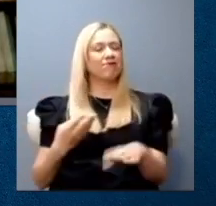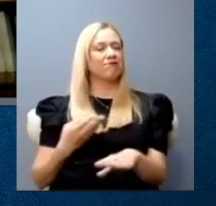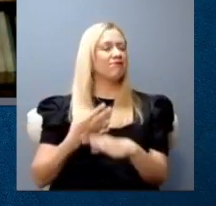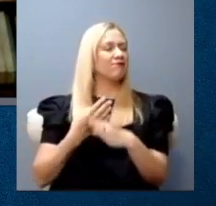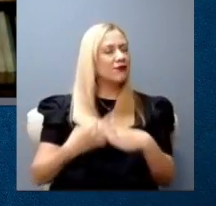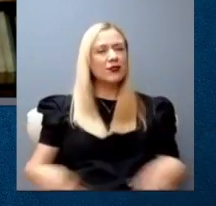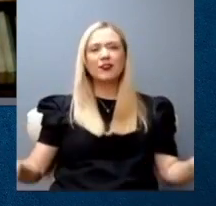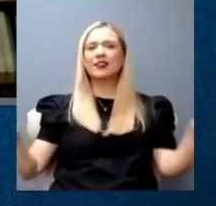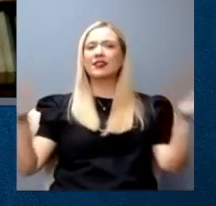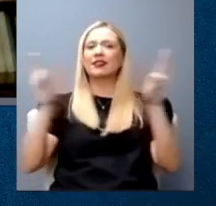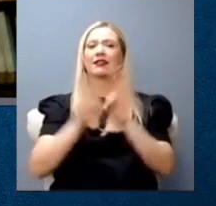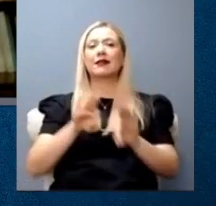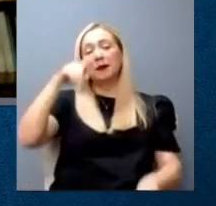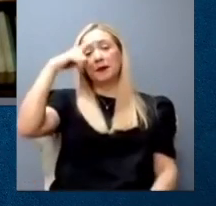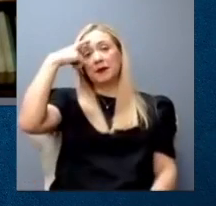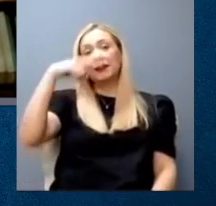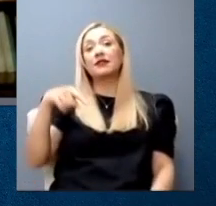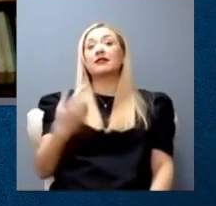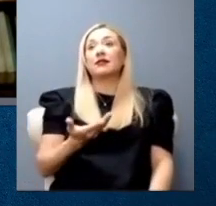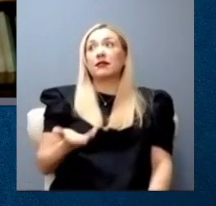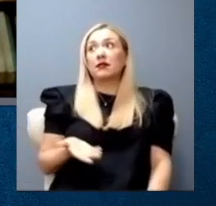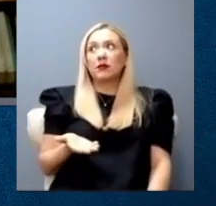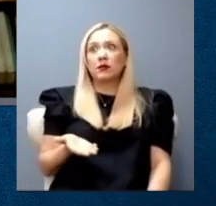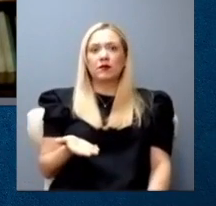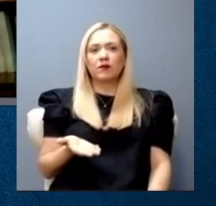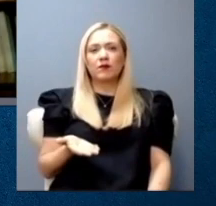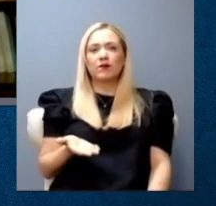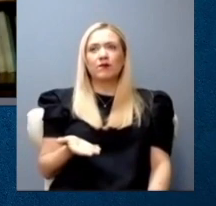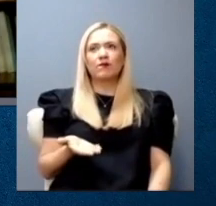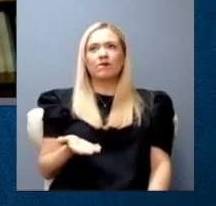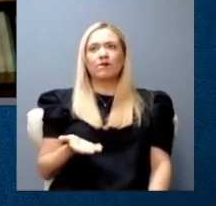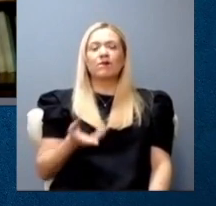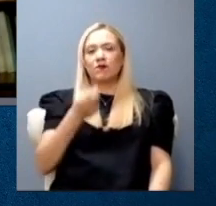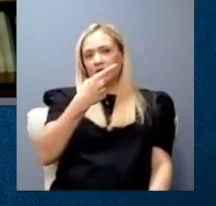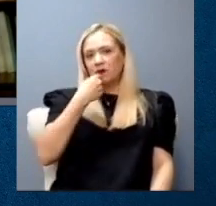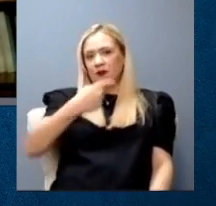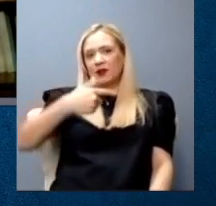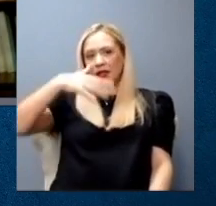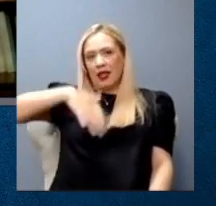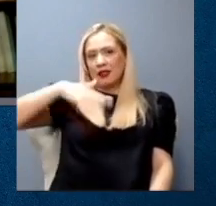importantes para que han señalado